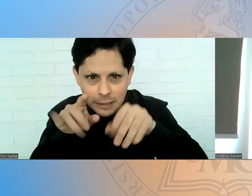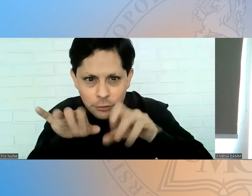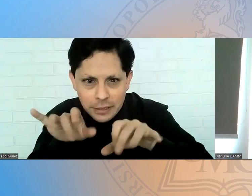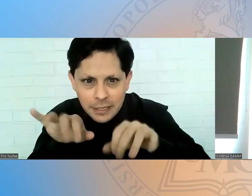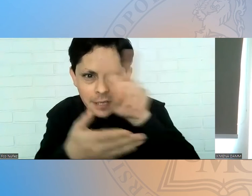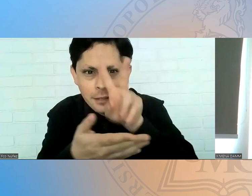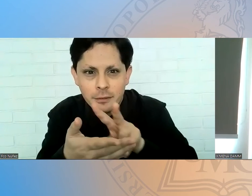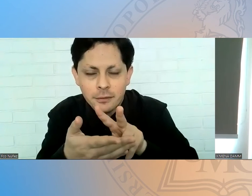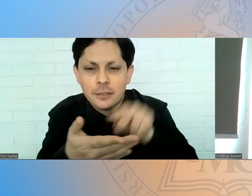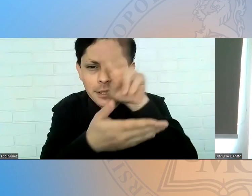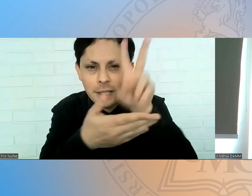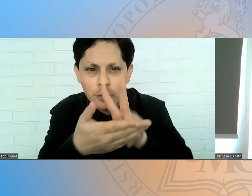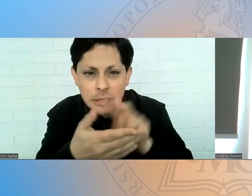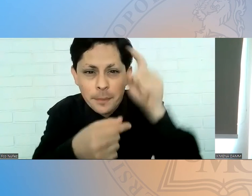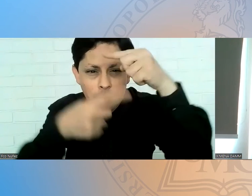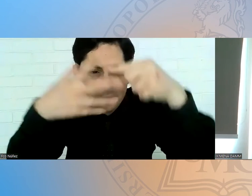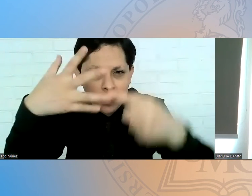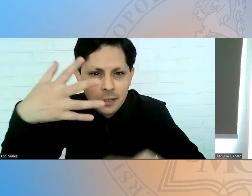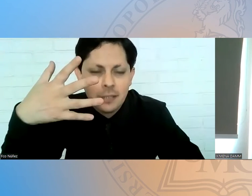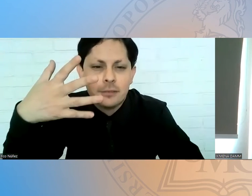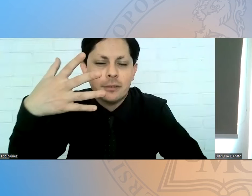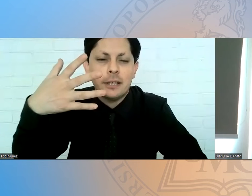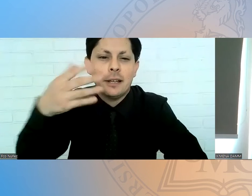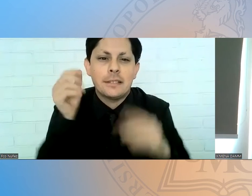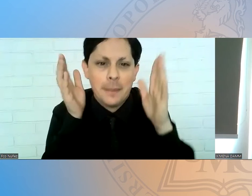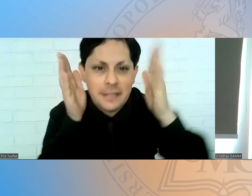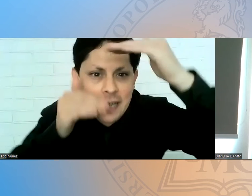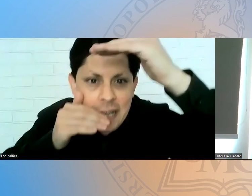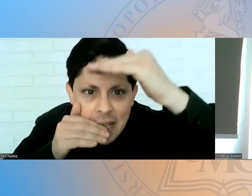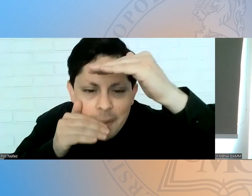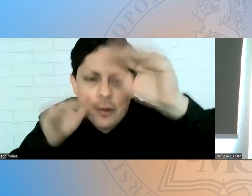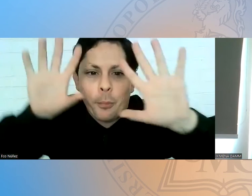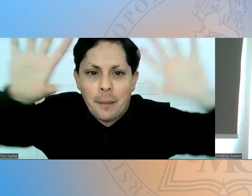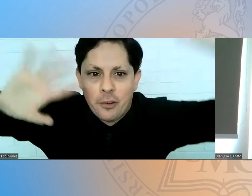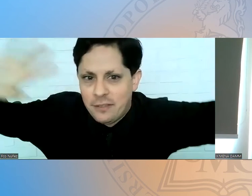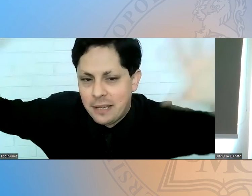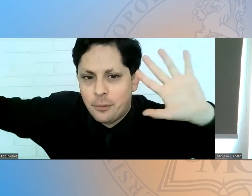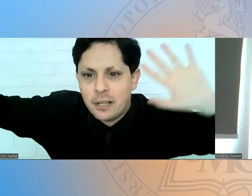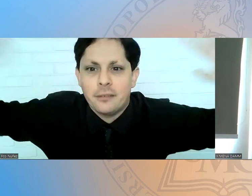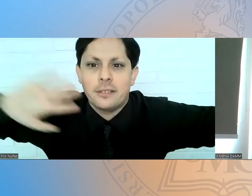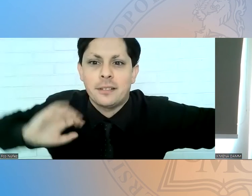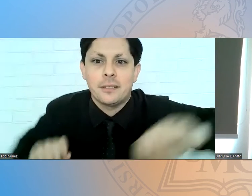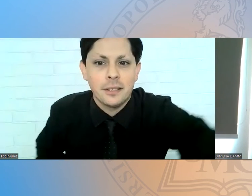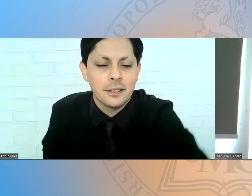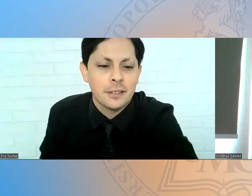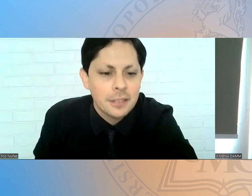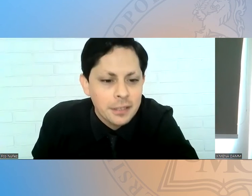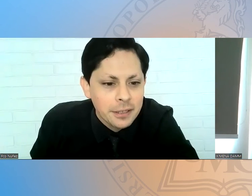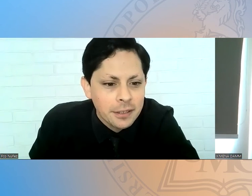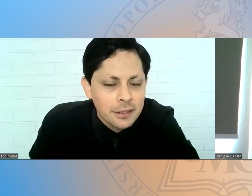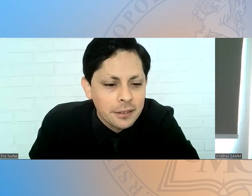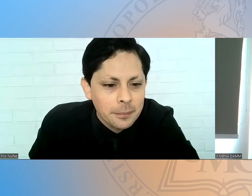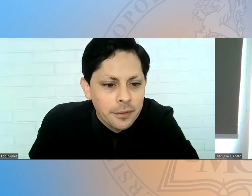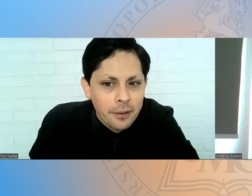Sí, me imagino. Tengo que estar leyendo muchas preguntas y eso hace que me acerque la cámara, las manos se me vayan borrando. Me